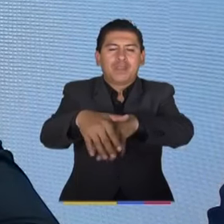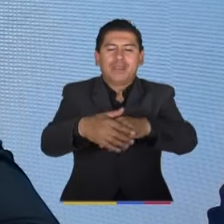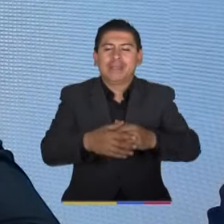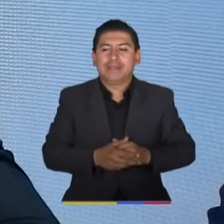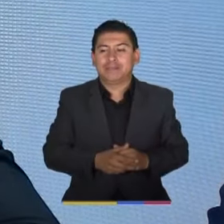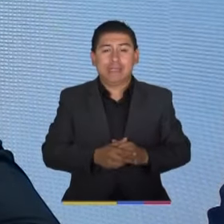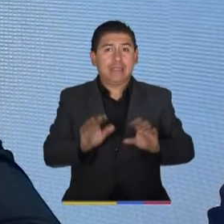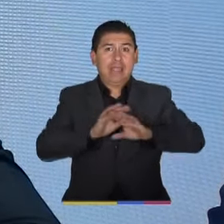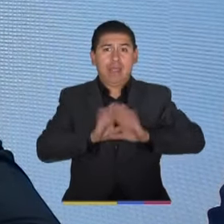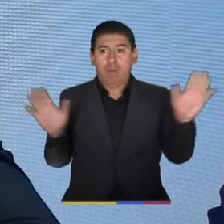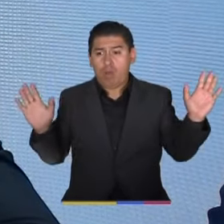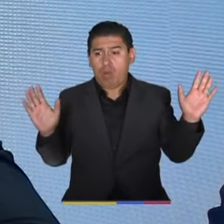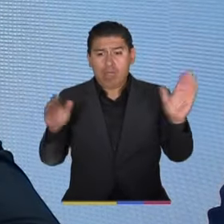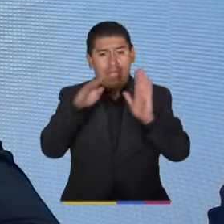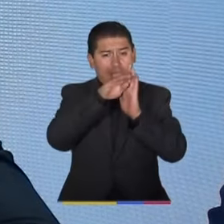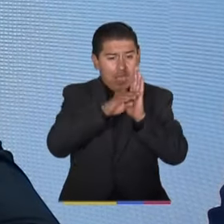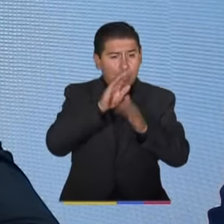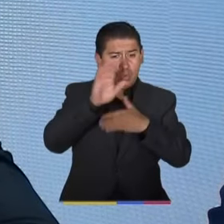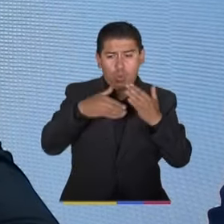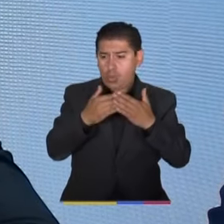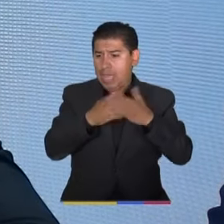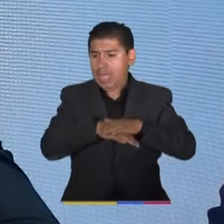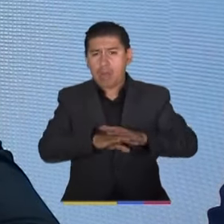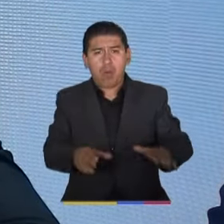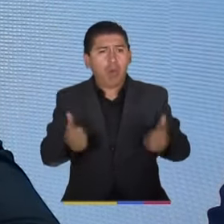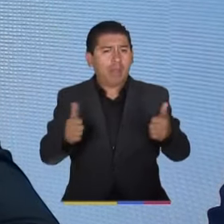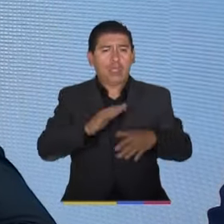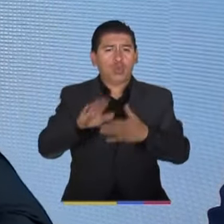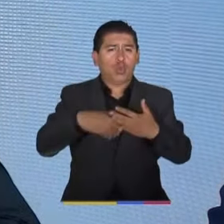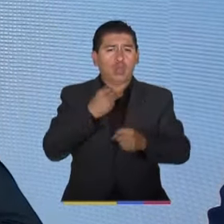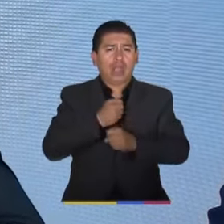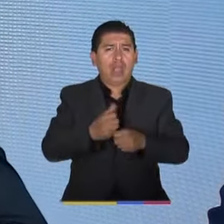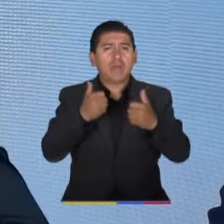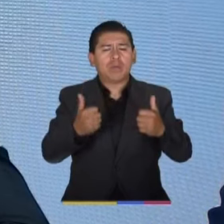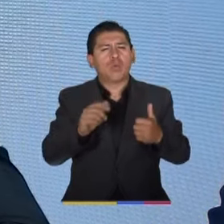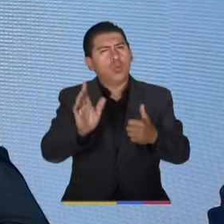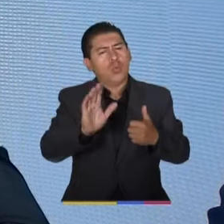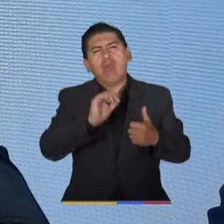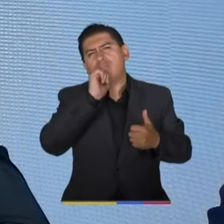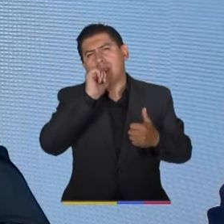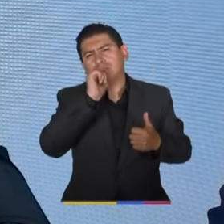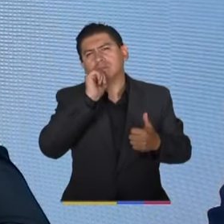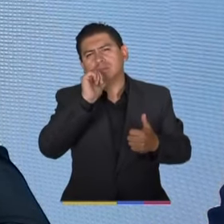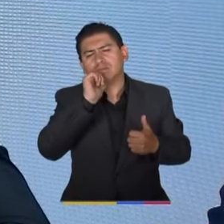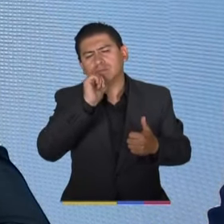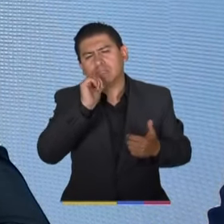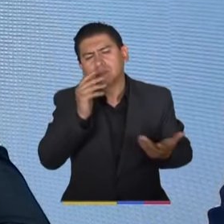aún varias tareas pendientes y hemos visto también